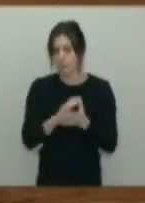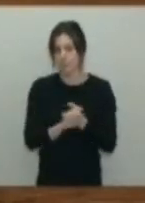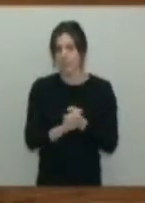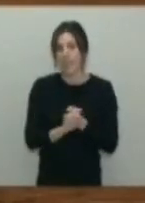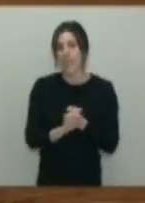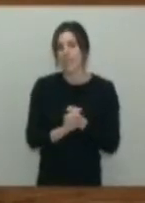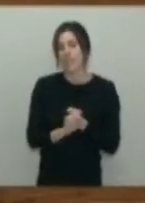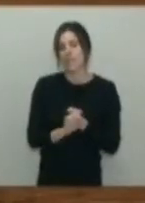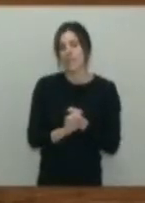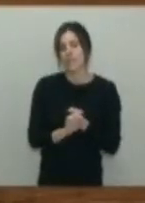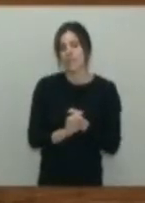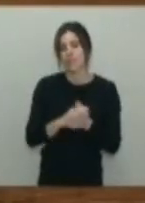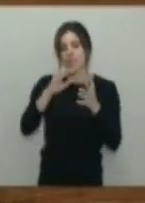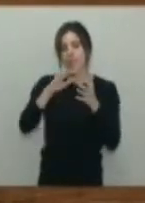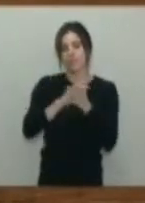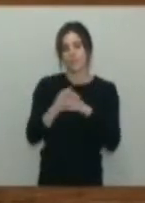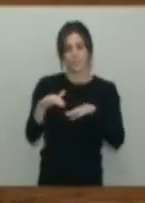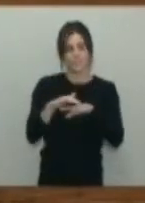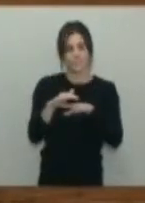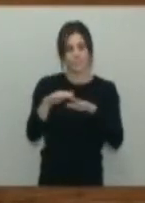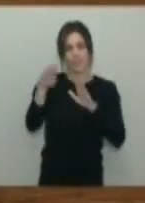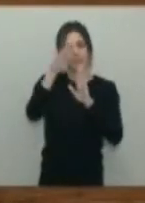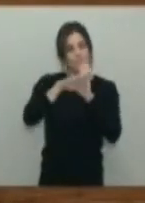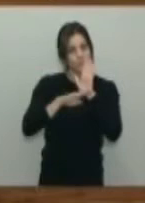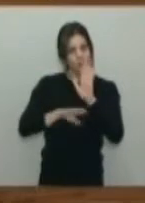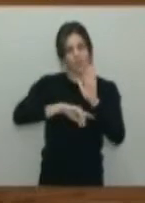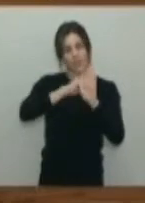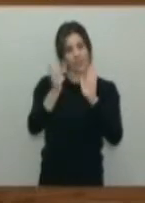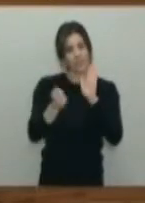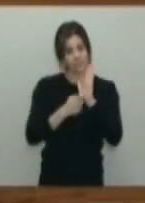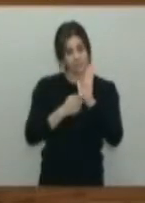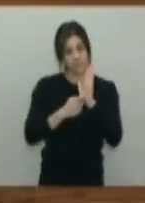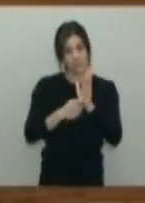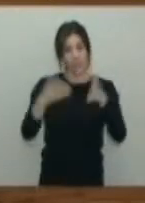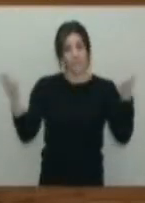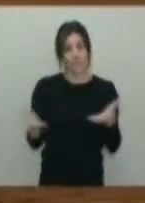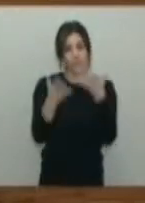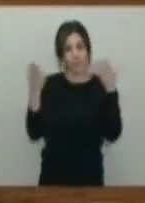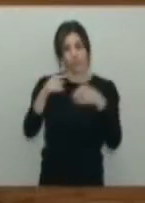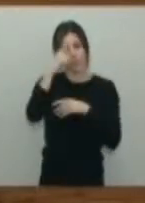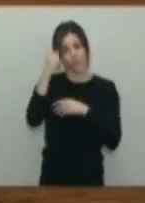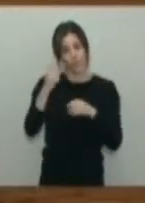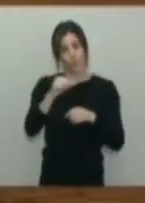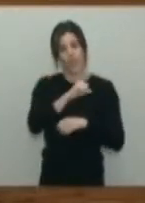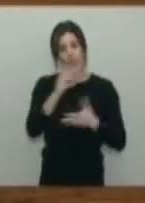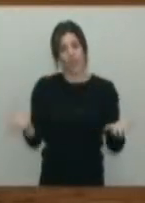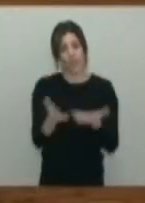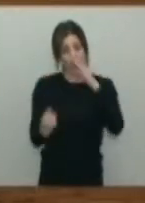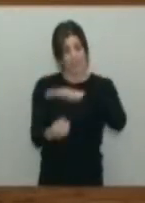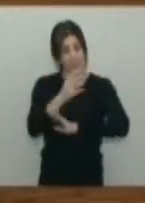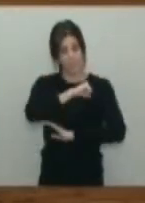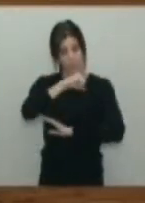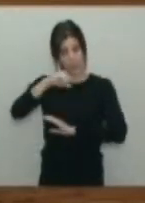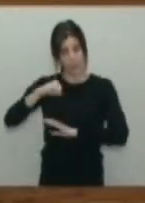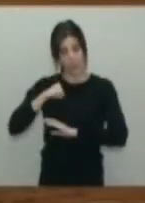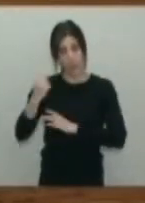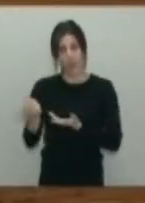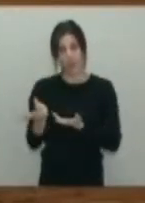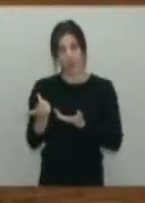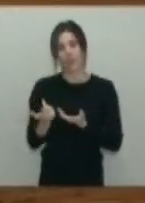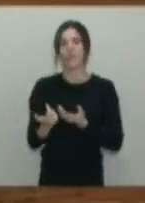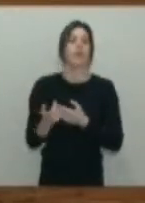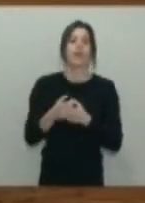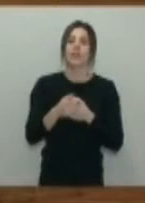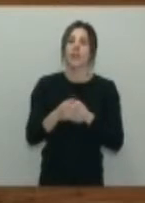del programa integral para el fomento de la cultura emprendedora, no ha contado en su elaboración con las